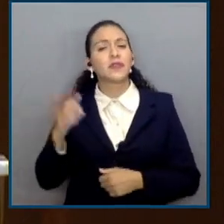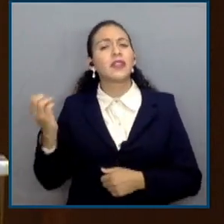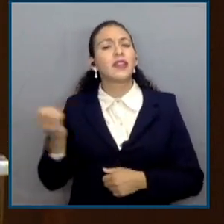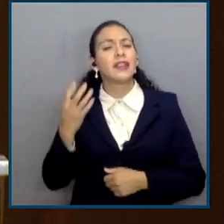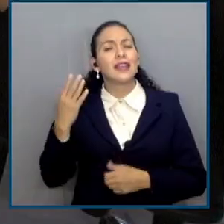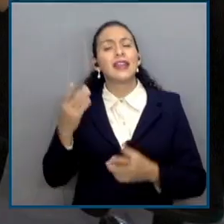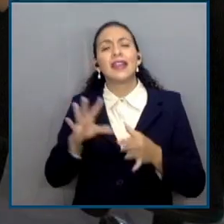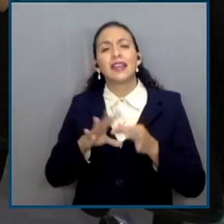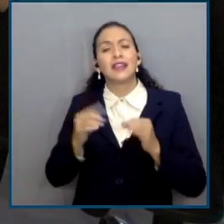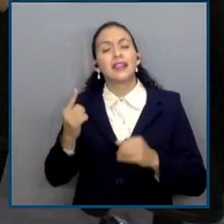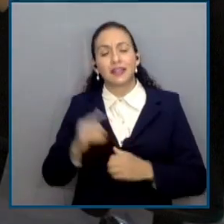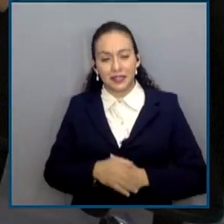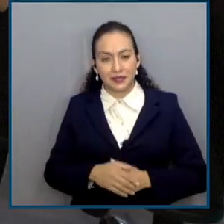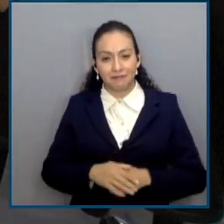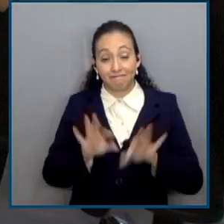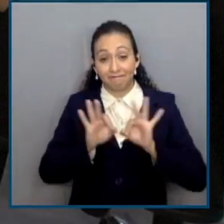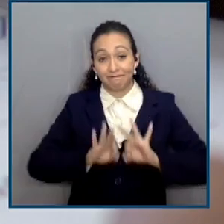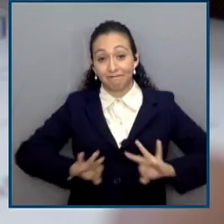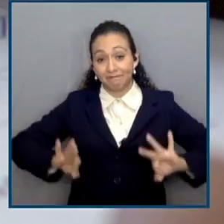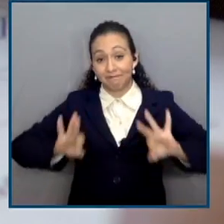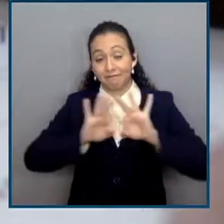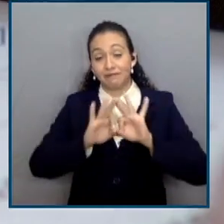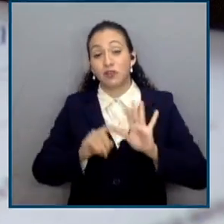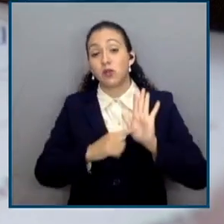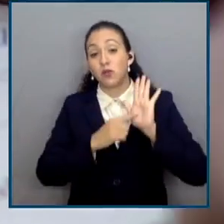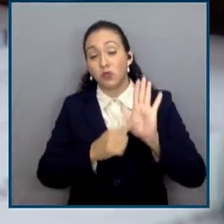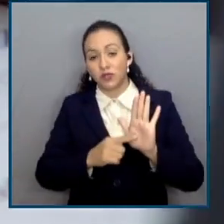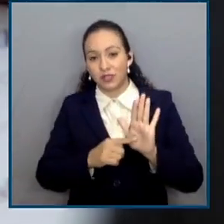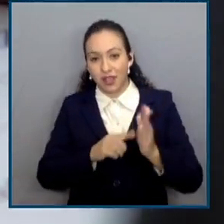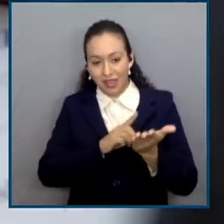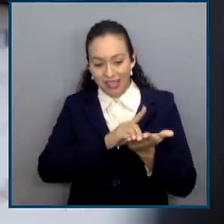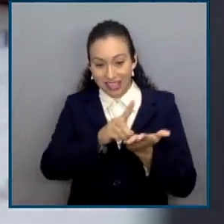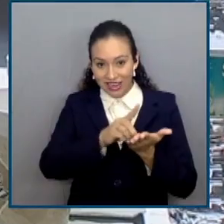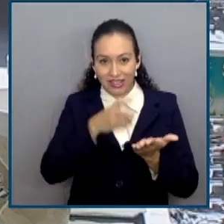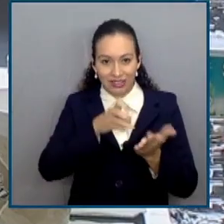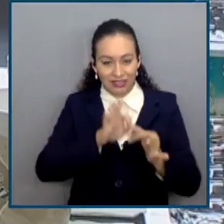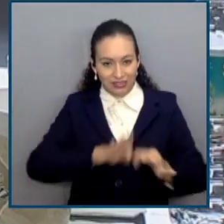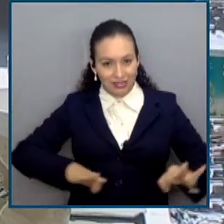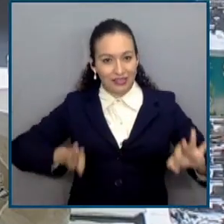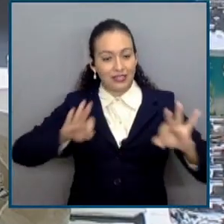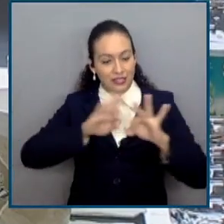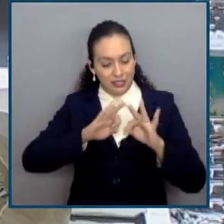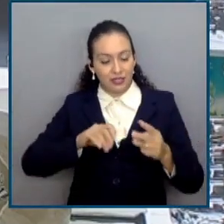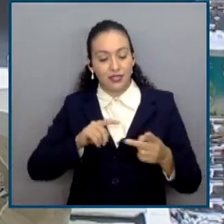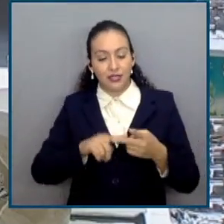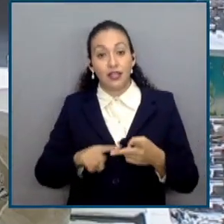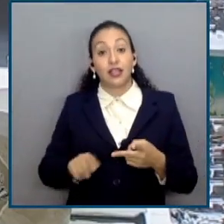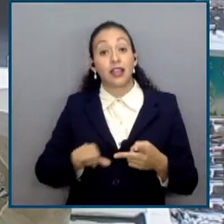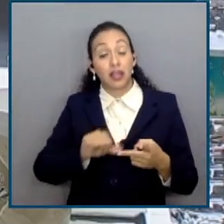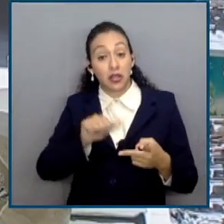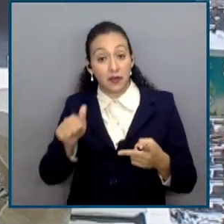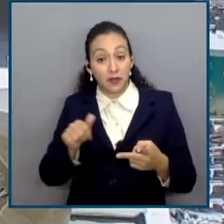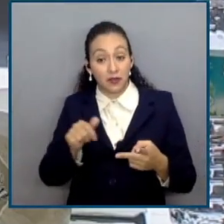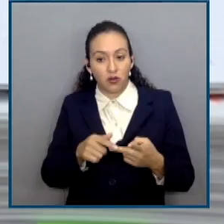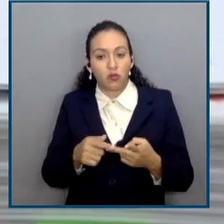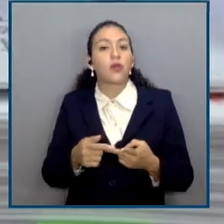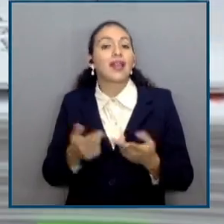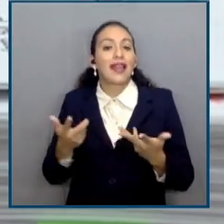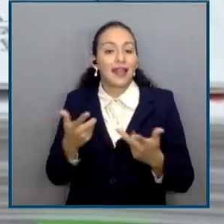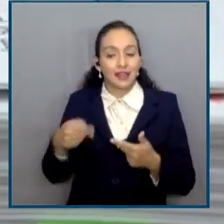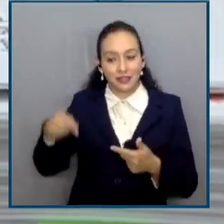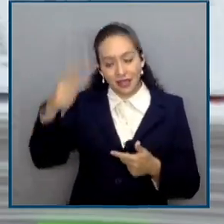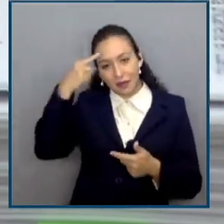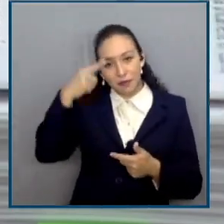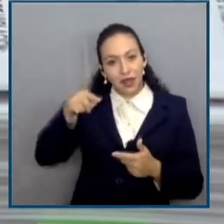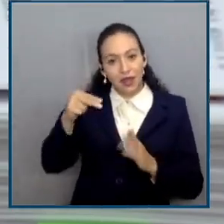derecho el análisis de sentencias en las que pueden verse los conceptos abstractos en su aplicación práctica y las normas del